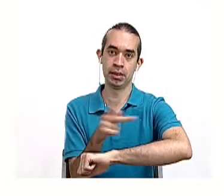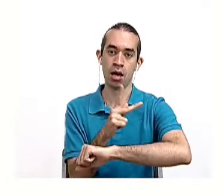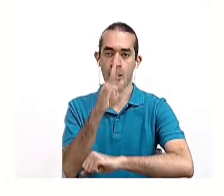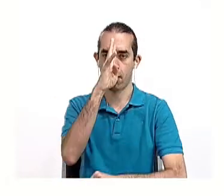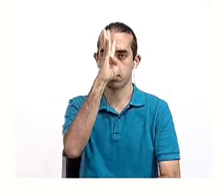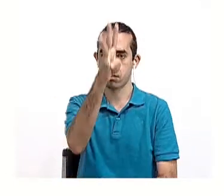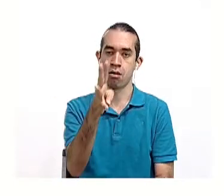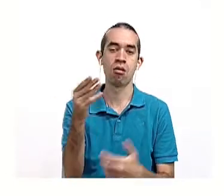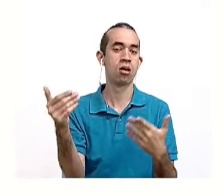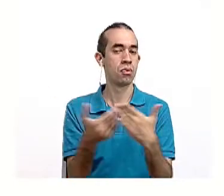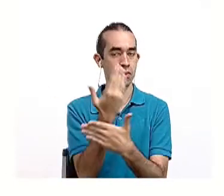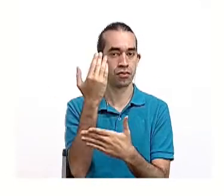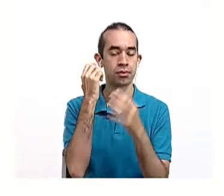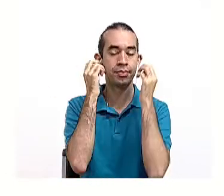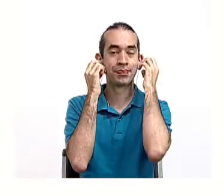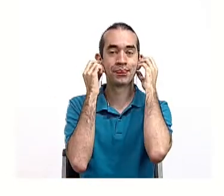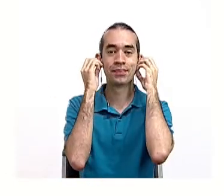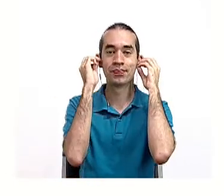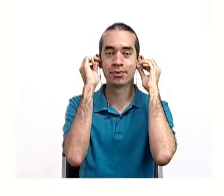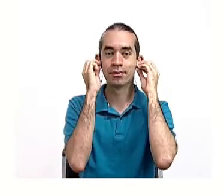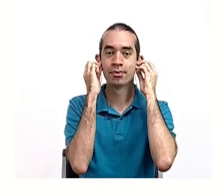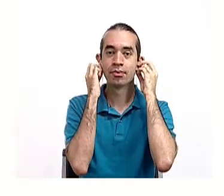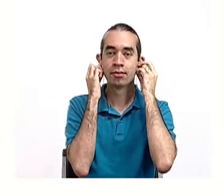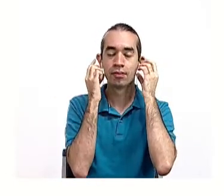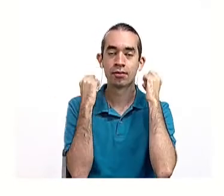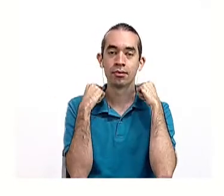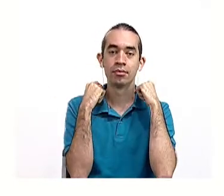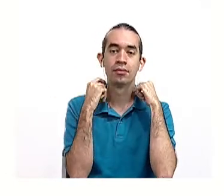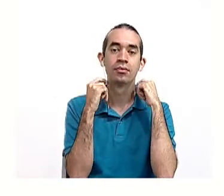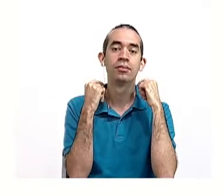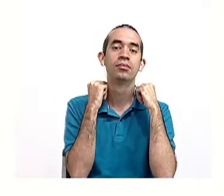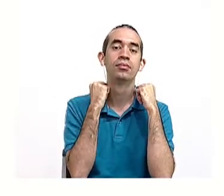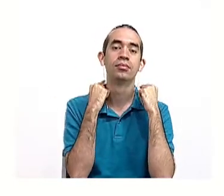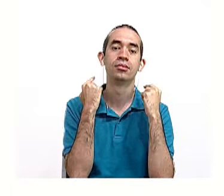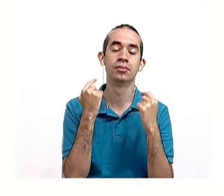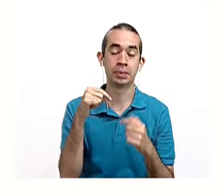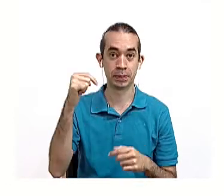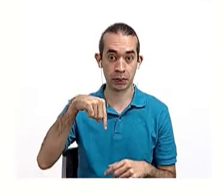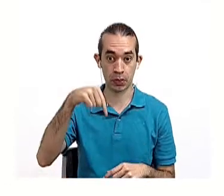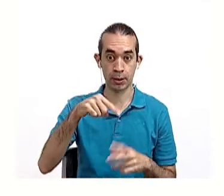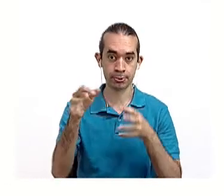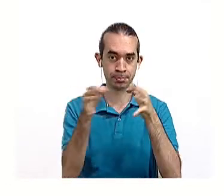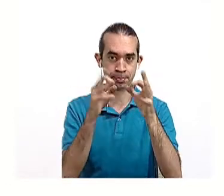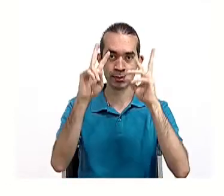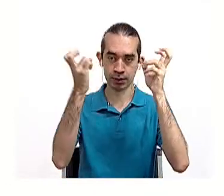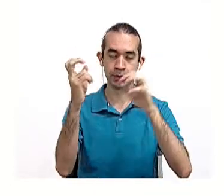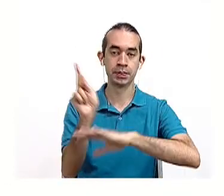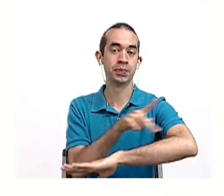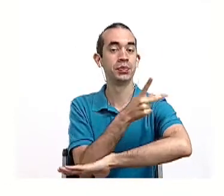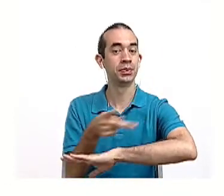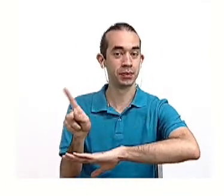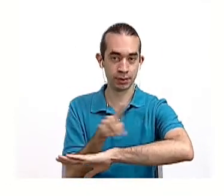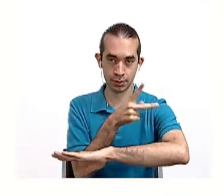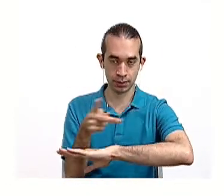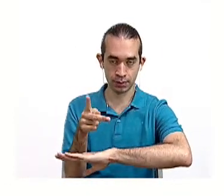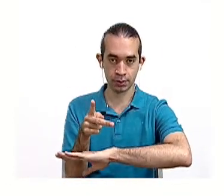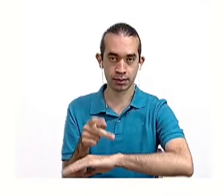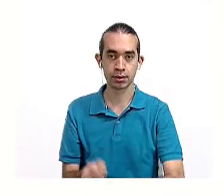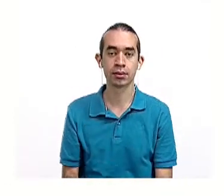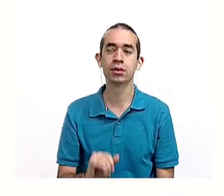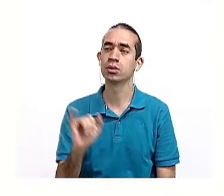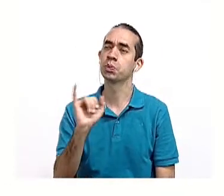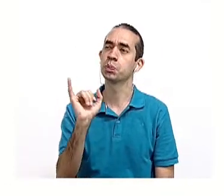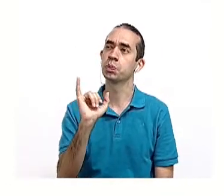creación, una innovación. Pues bien, hoy vamos a hablar sobre la poesía como ese